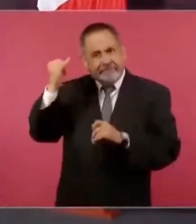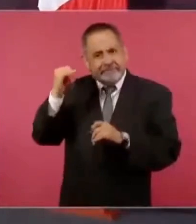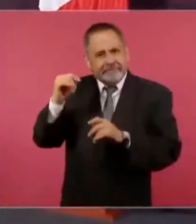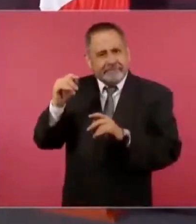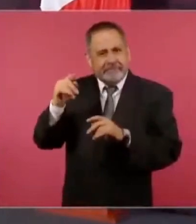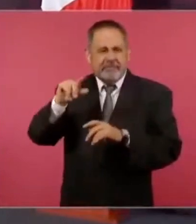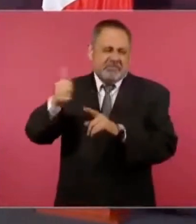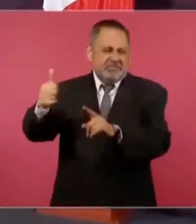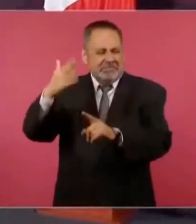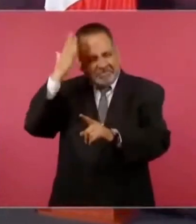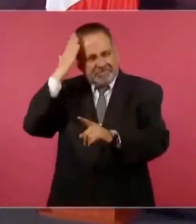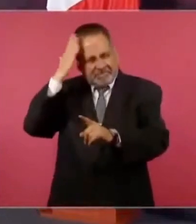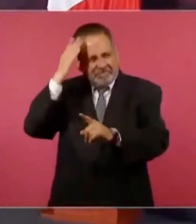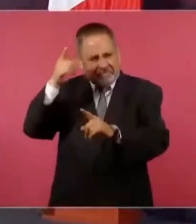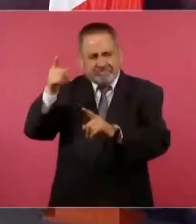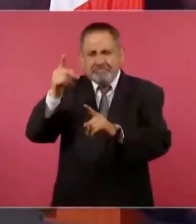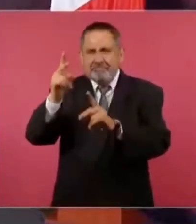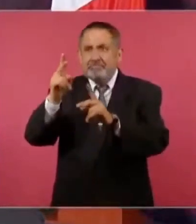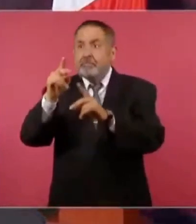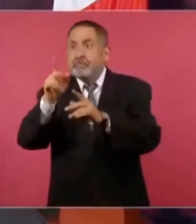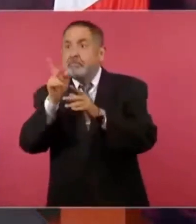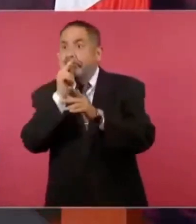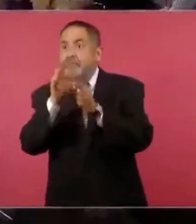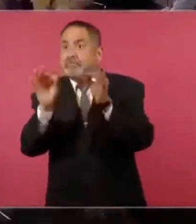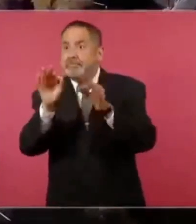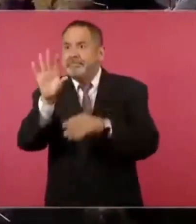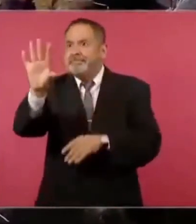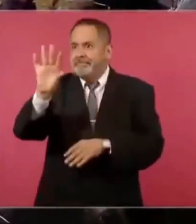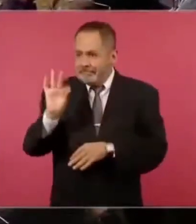dirigente social, pero